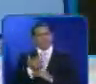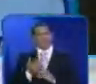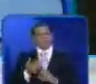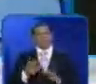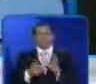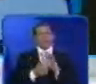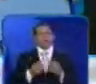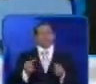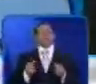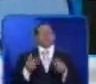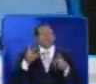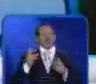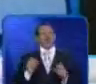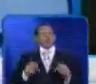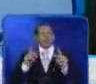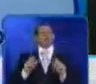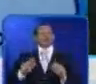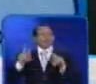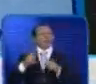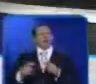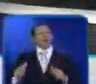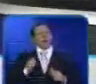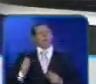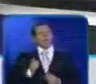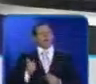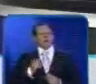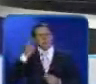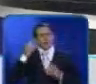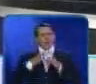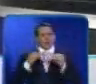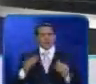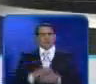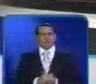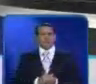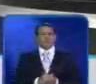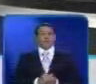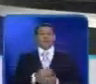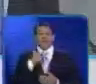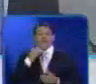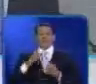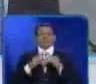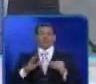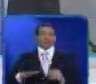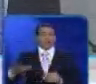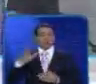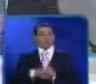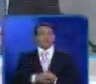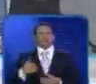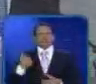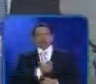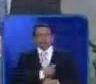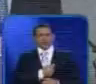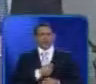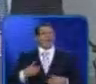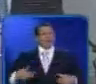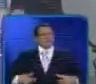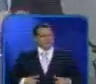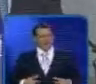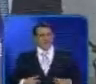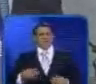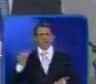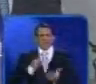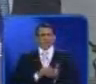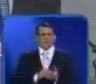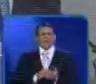representaba innumerables oportunidades de provecho para todos, o casi todos. Estamos haciendo un esfuerzo por regresar y la